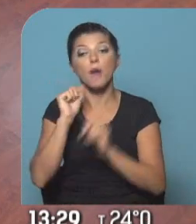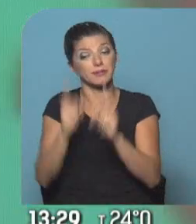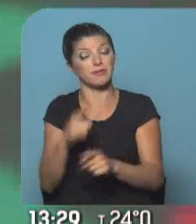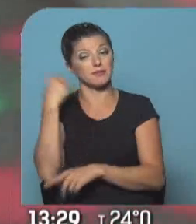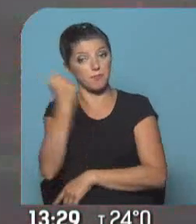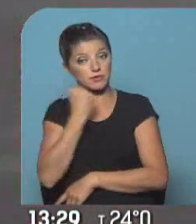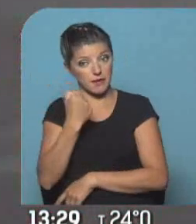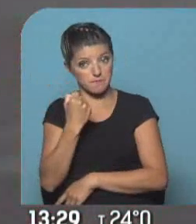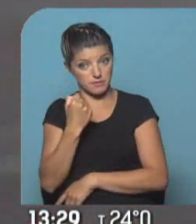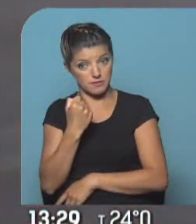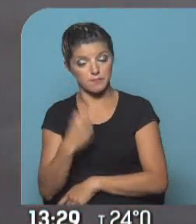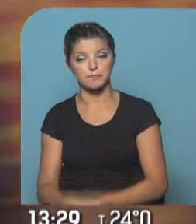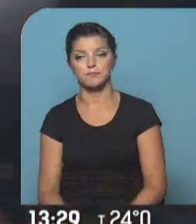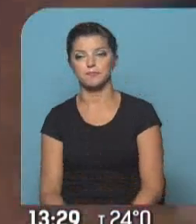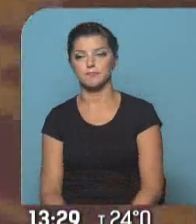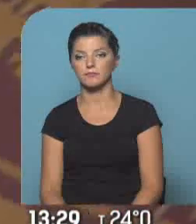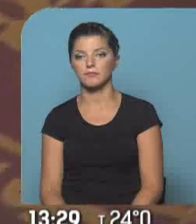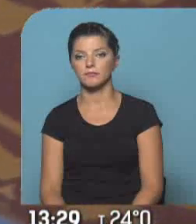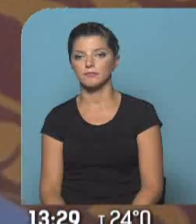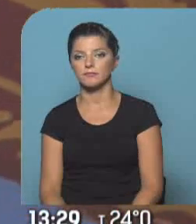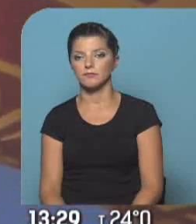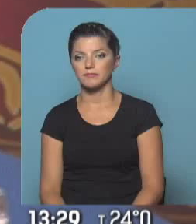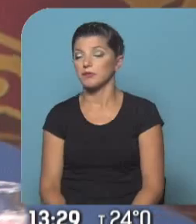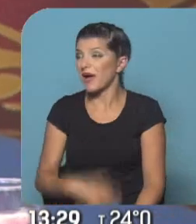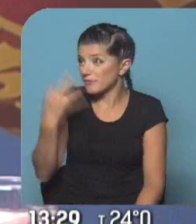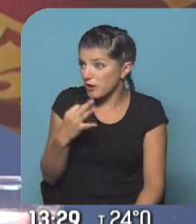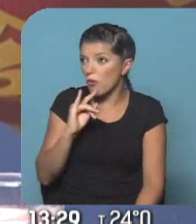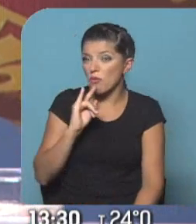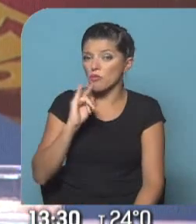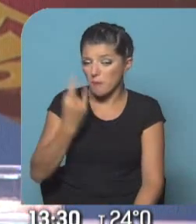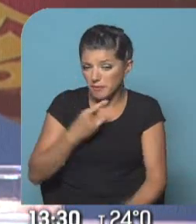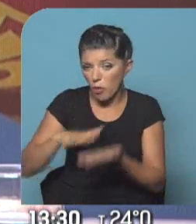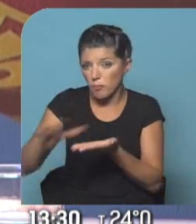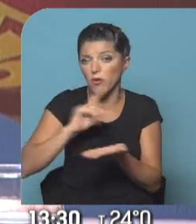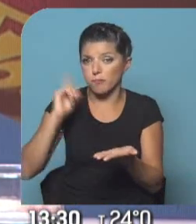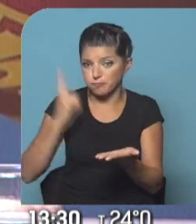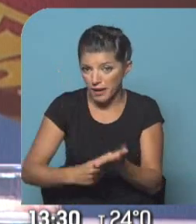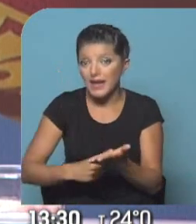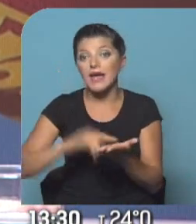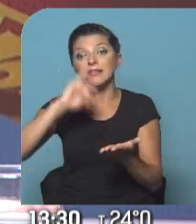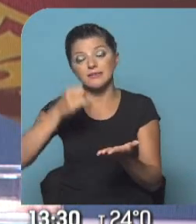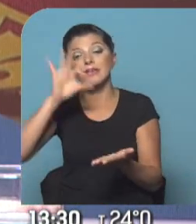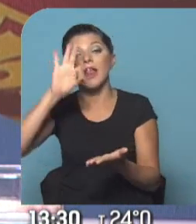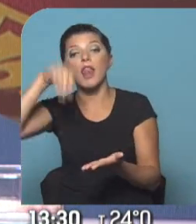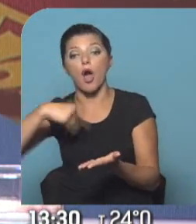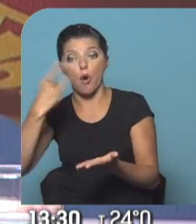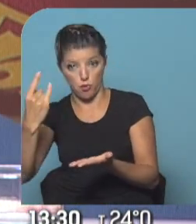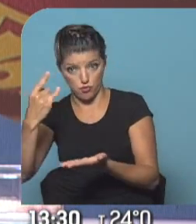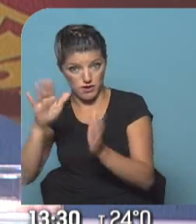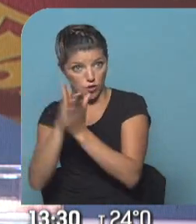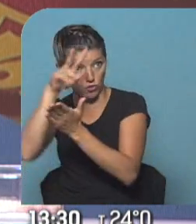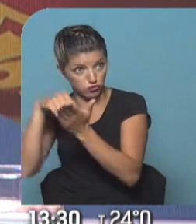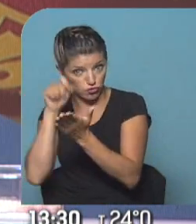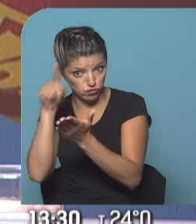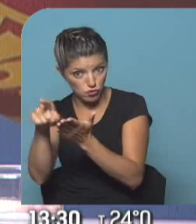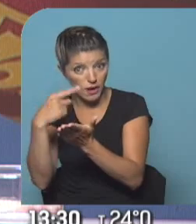como un coletazo de lo que fue la crisis. Lo que pasa es que en realidad la autodeterminación de los pueblos sí está reconocida por las Naciones Unidas y su Carta Magna. El problema es